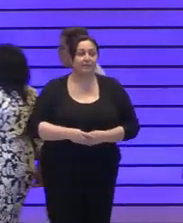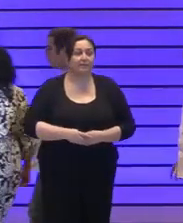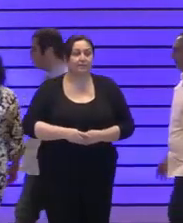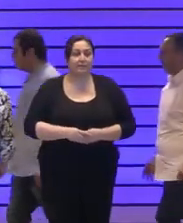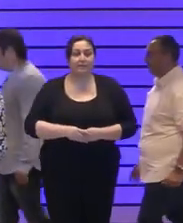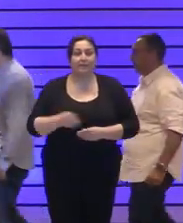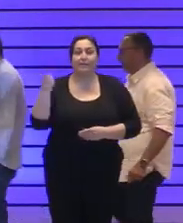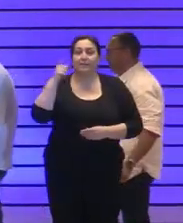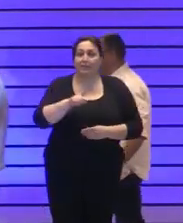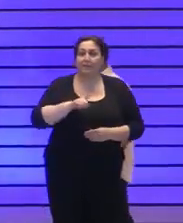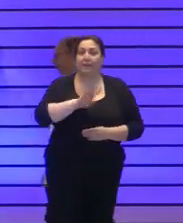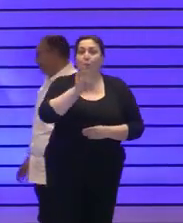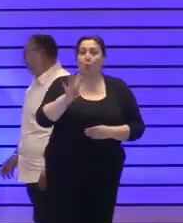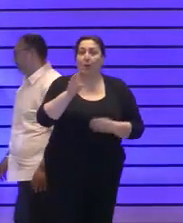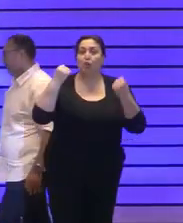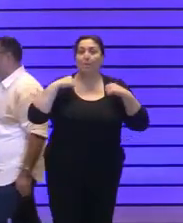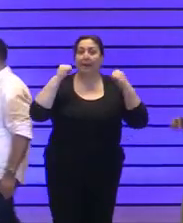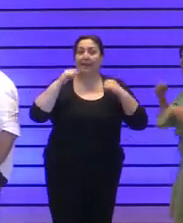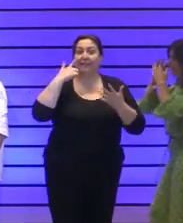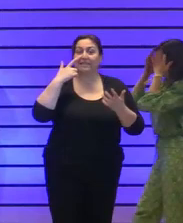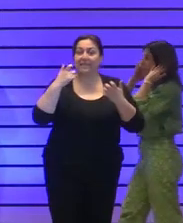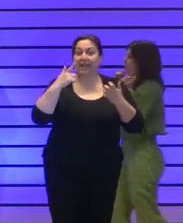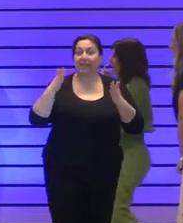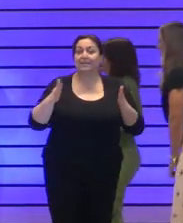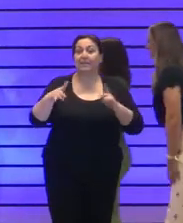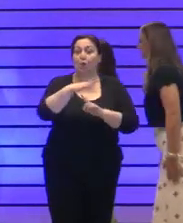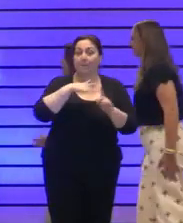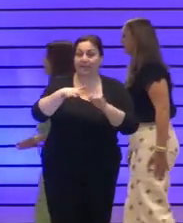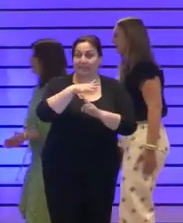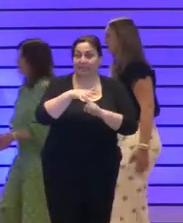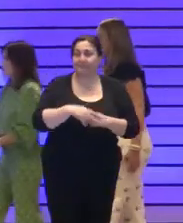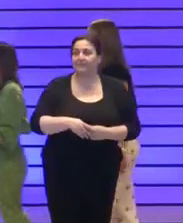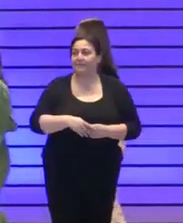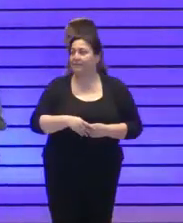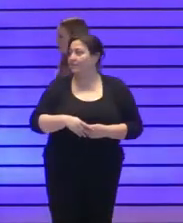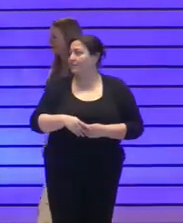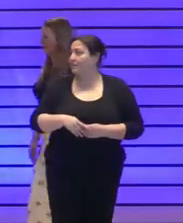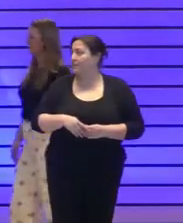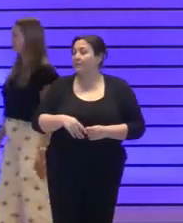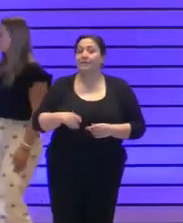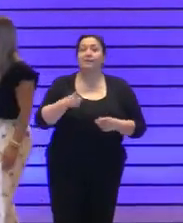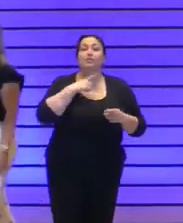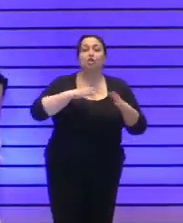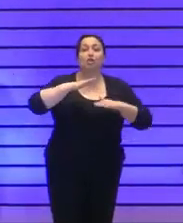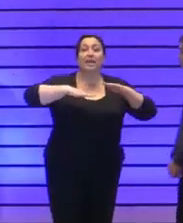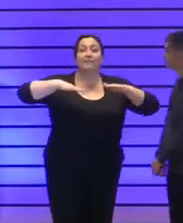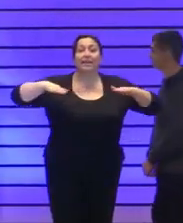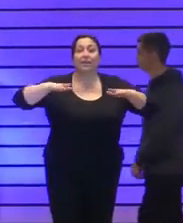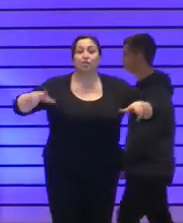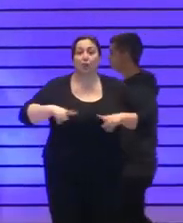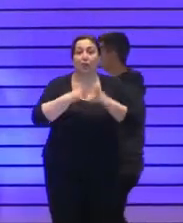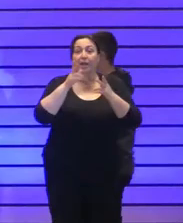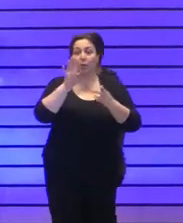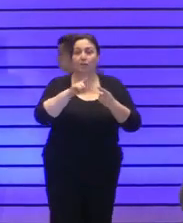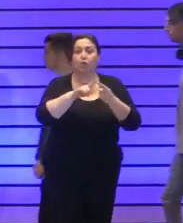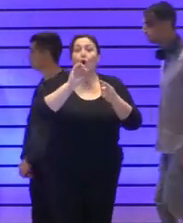Son las cuatro prácticas destacadas de medio ambiente, las cuatro de sostenibilidad social, que son